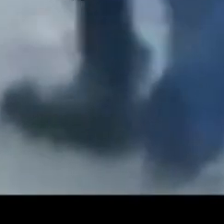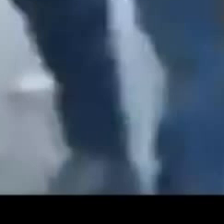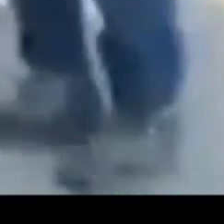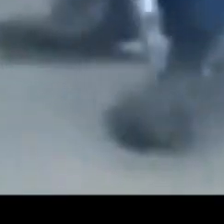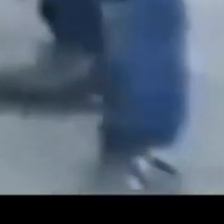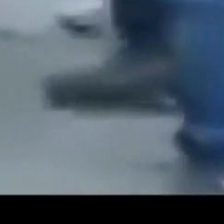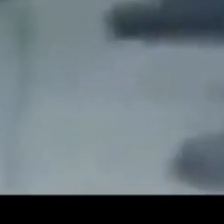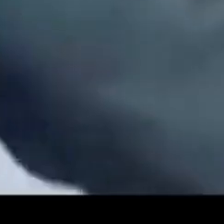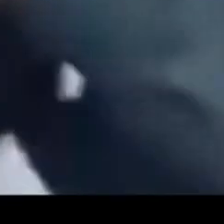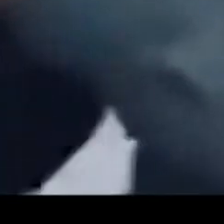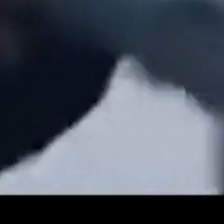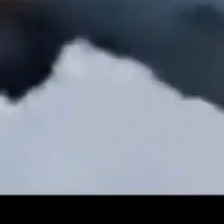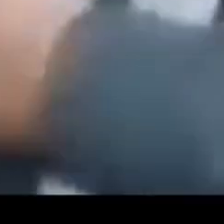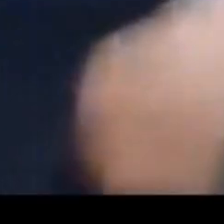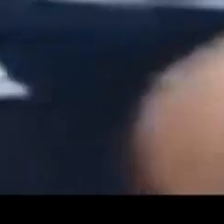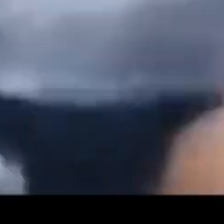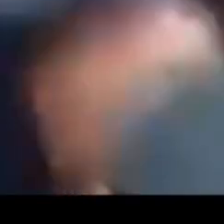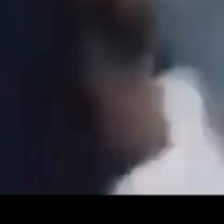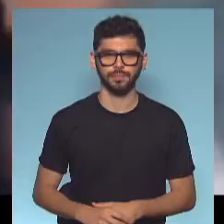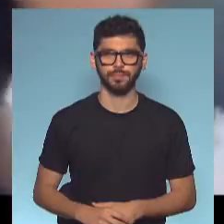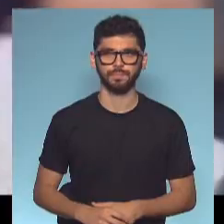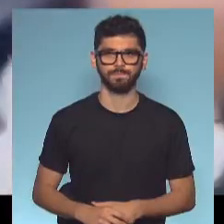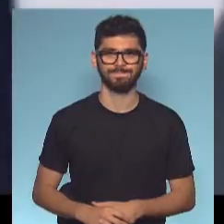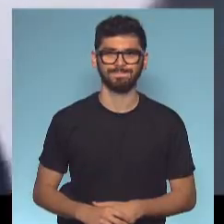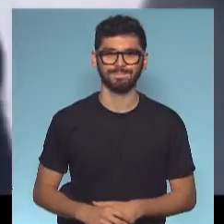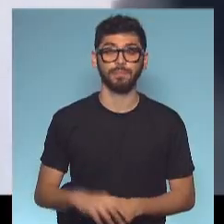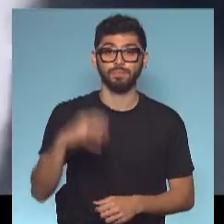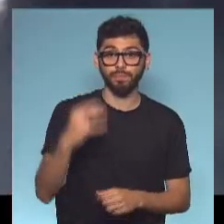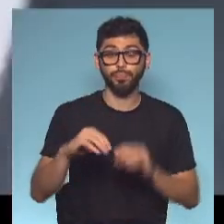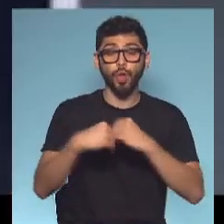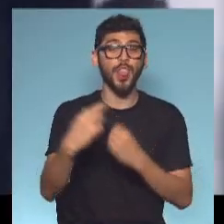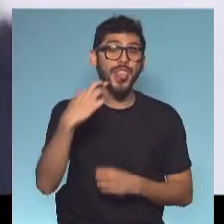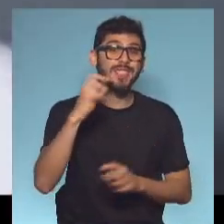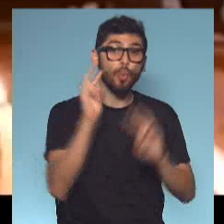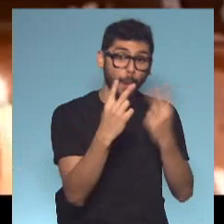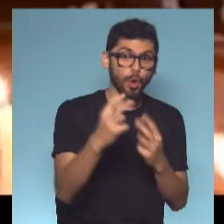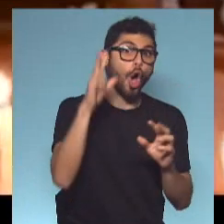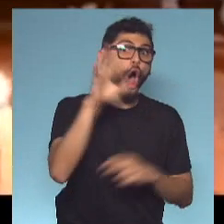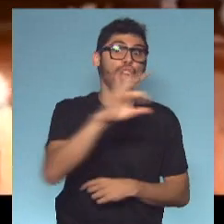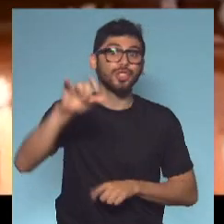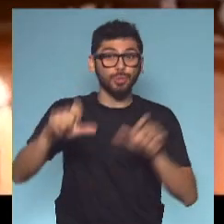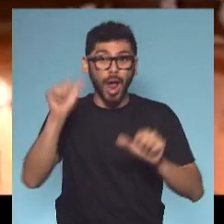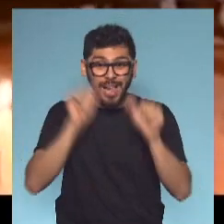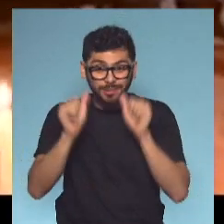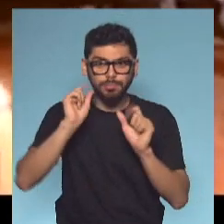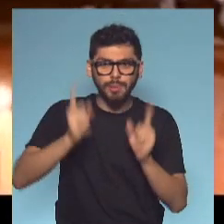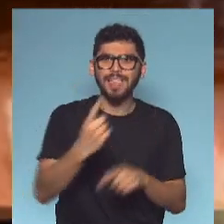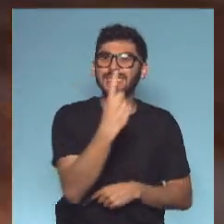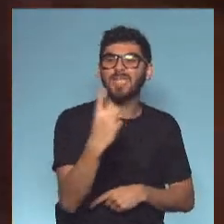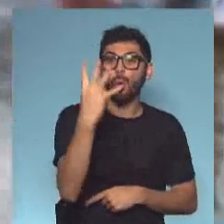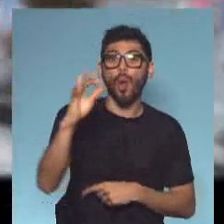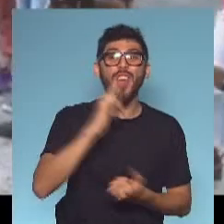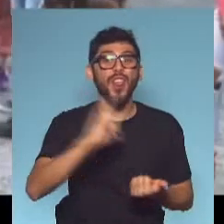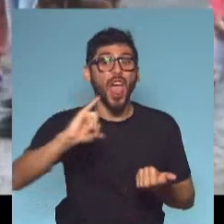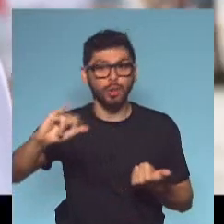las fuerzas de seguridad. Con un saldo parcial de 19 muertos, 800 heridos y 140 denuncias por abuso